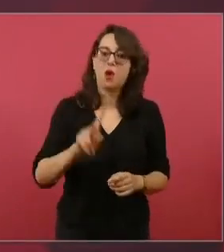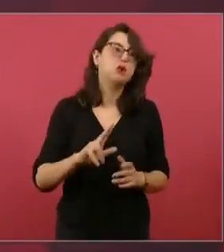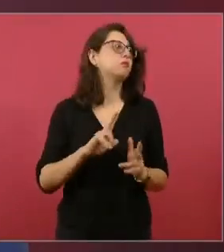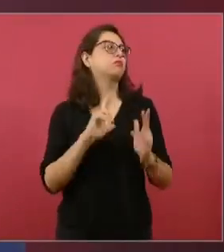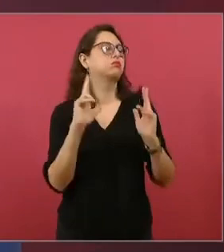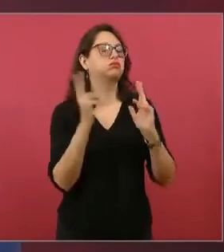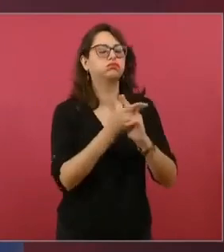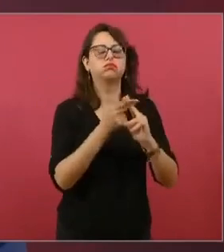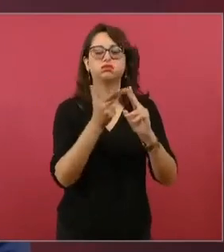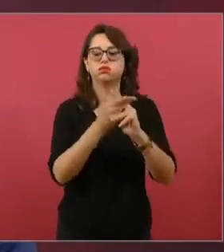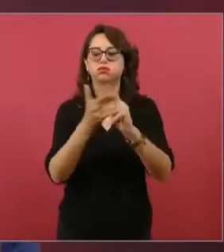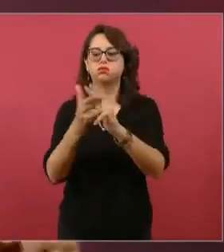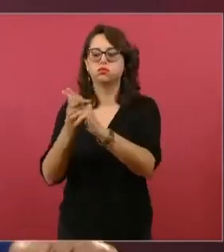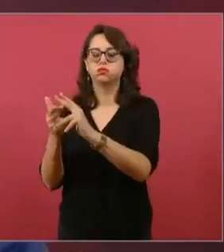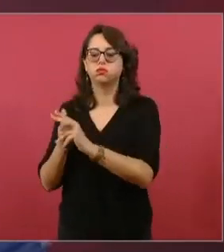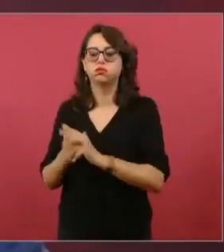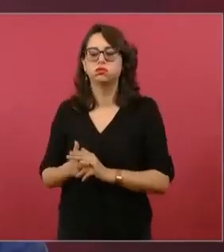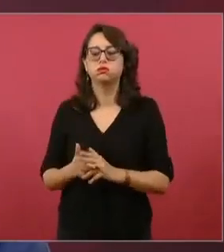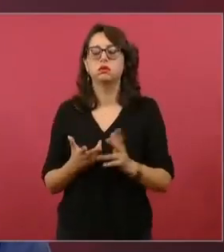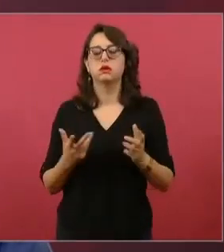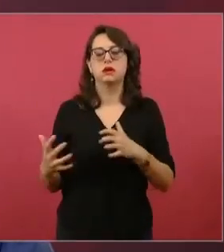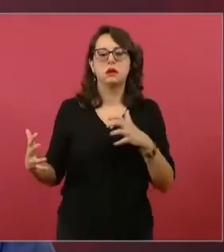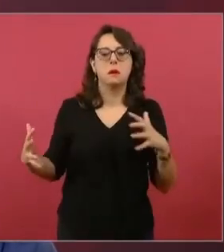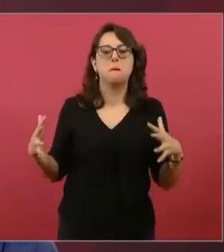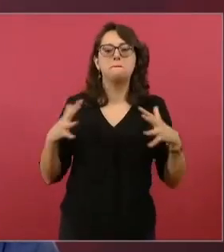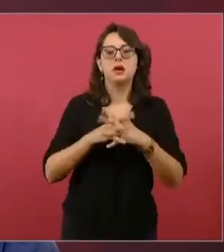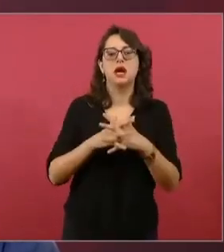para tener el mercado,